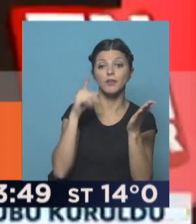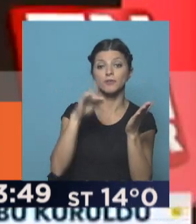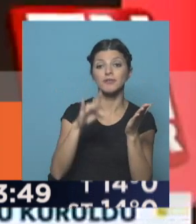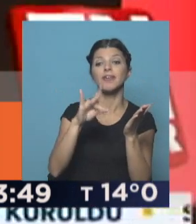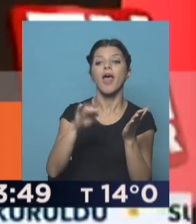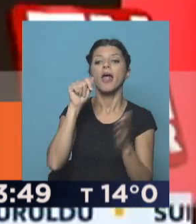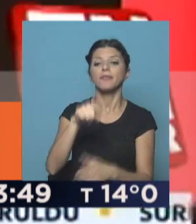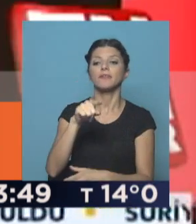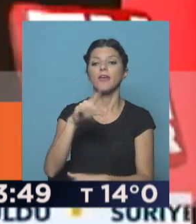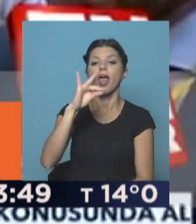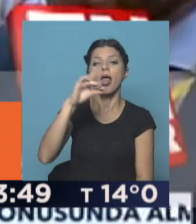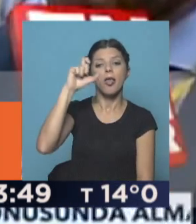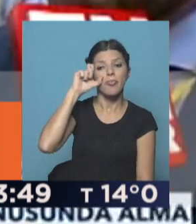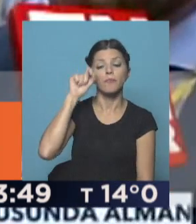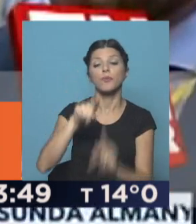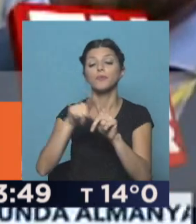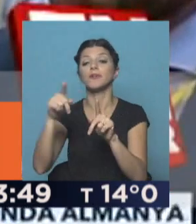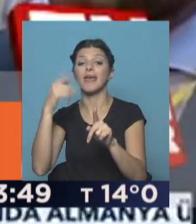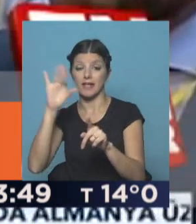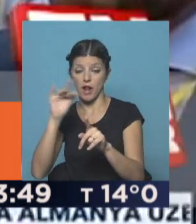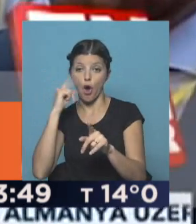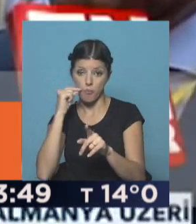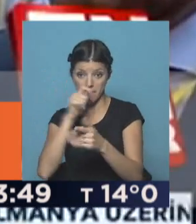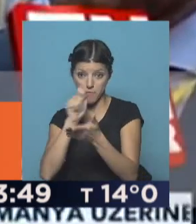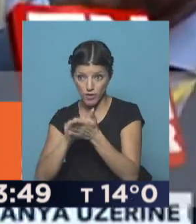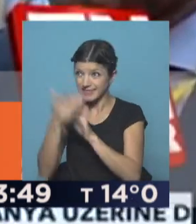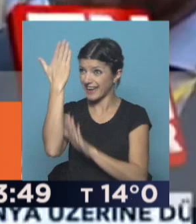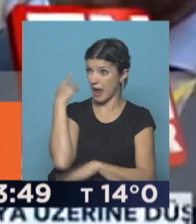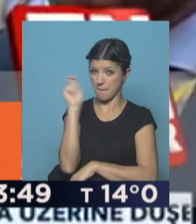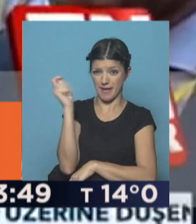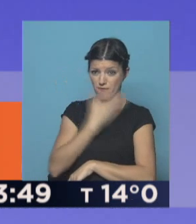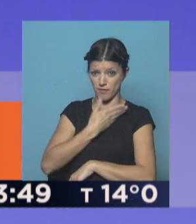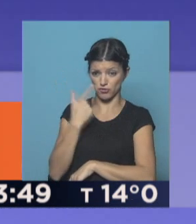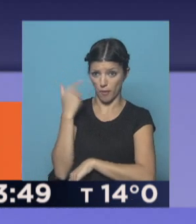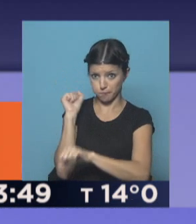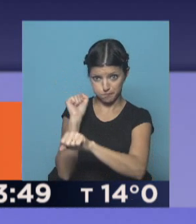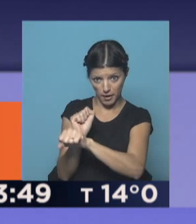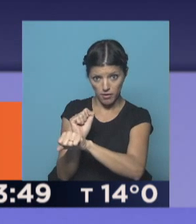Welt, el periodista Dennis Yücel, detenido desde febrero en Estambul.